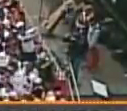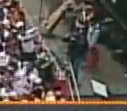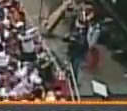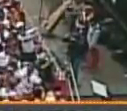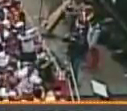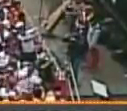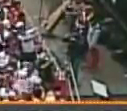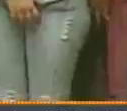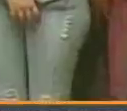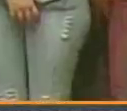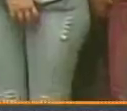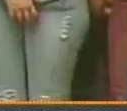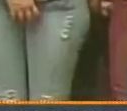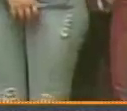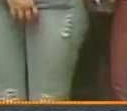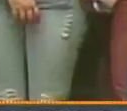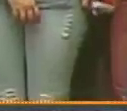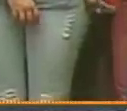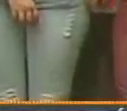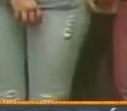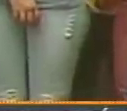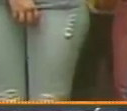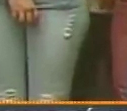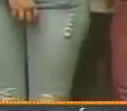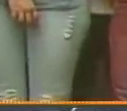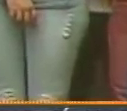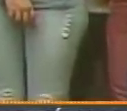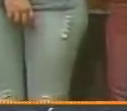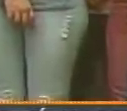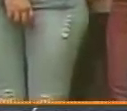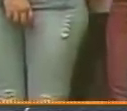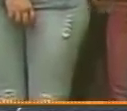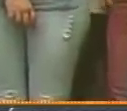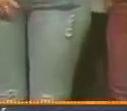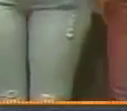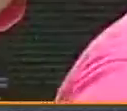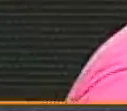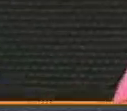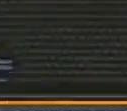En Nueva Esparta, compañero Dante Rivas,